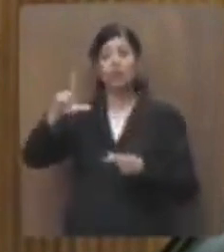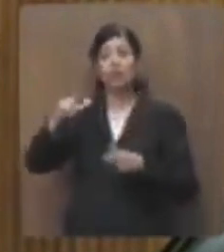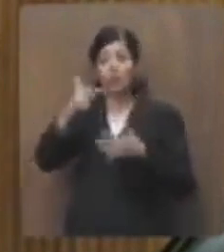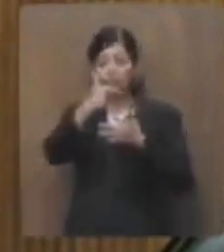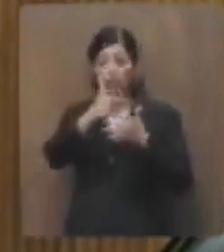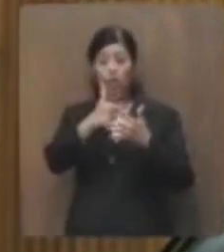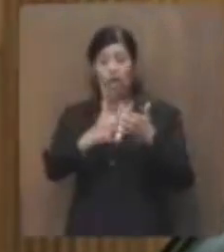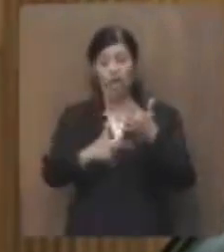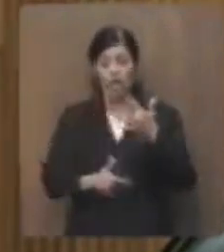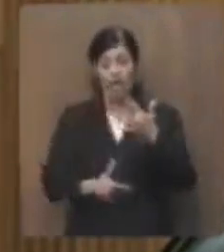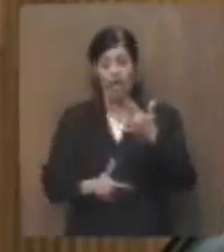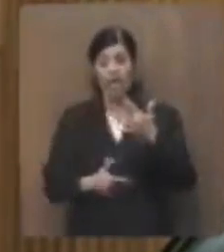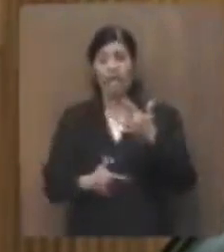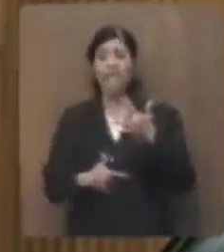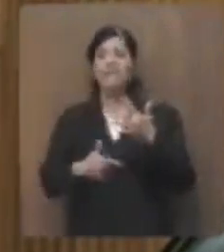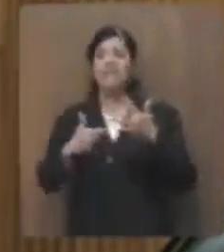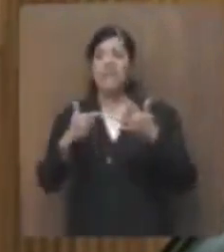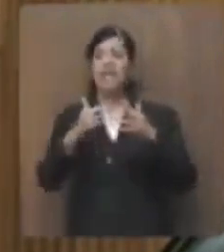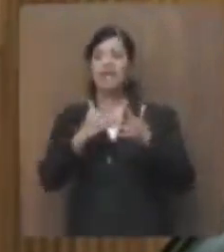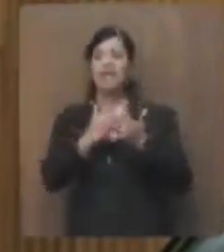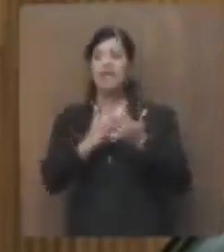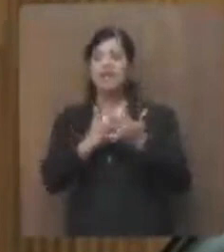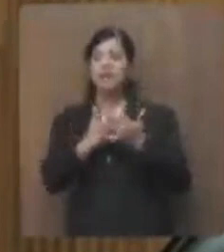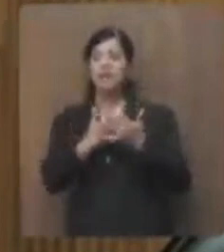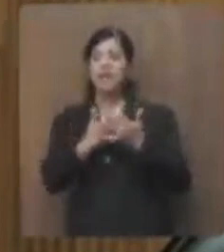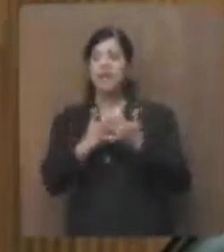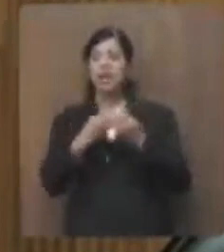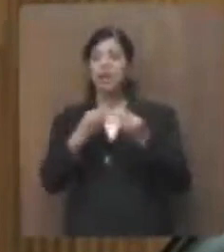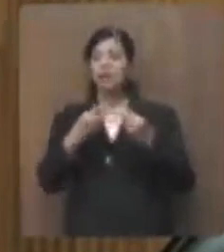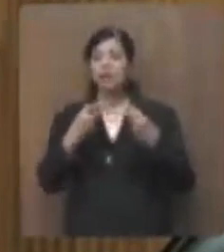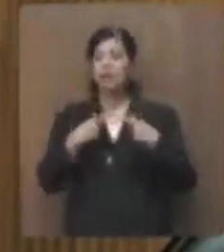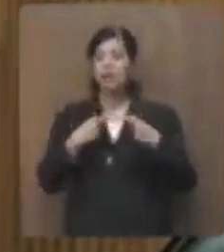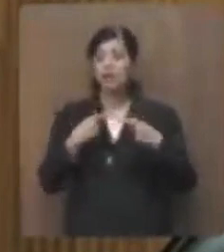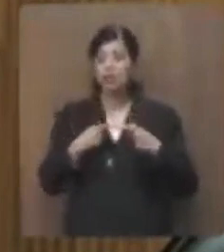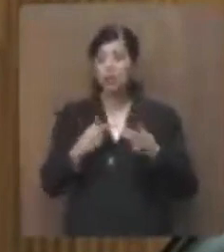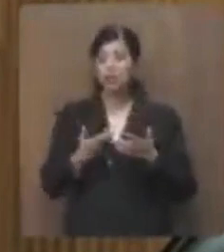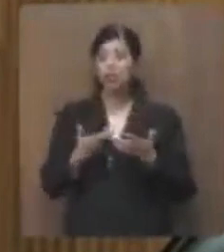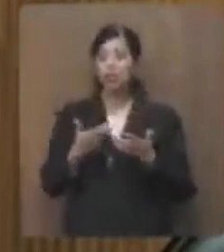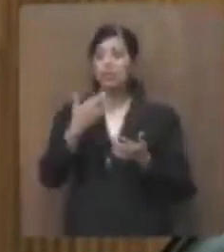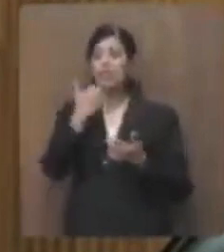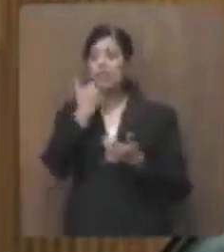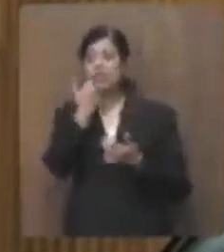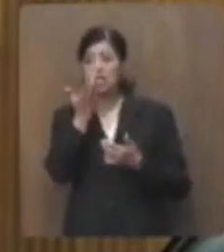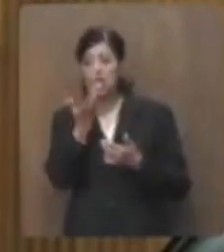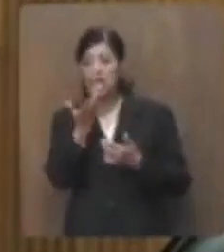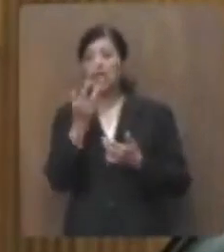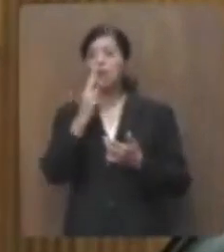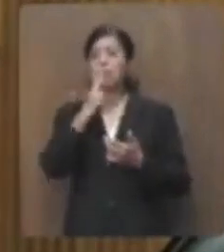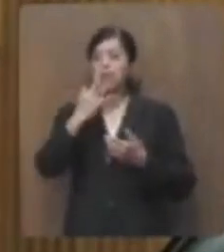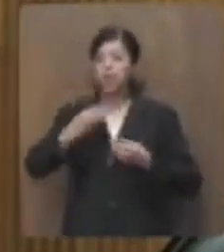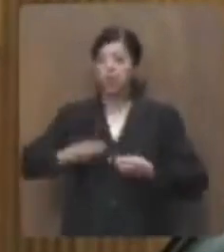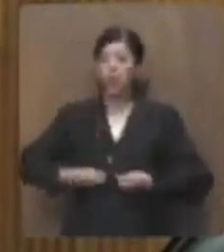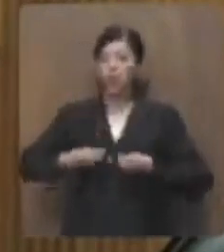esta lista de espera para recibir un órgano mejorar sus condiciones de vida y por qué no decirlo sobrevivir